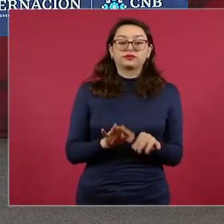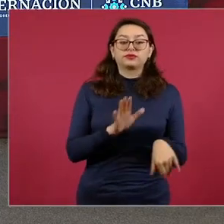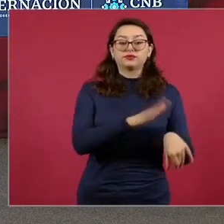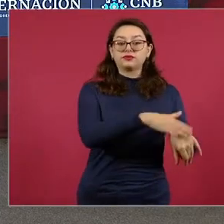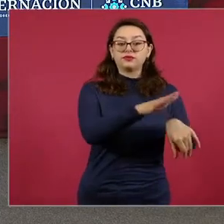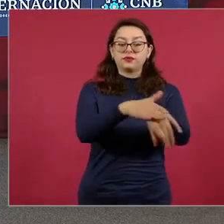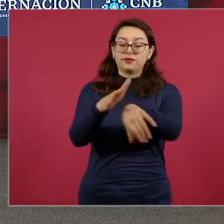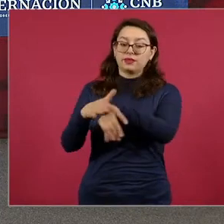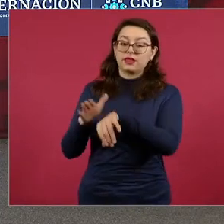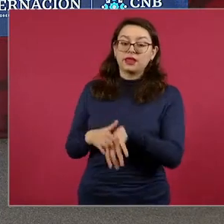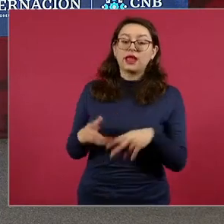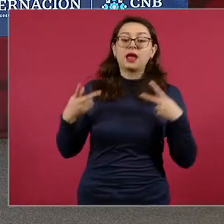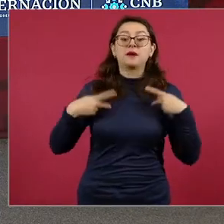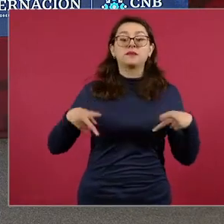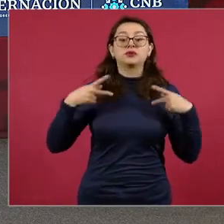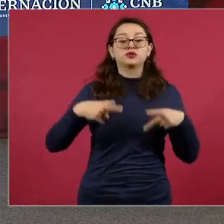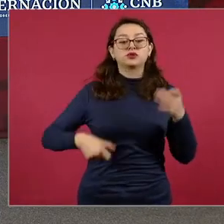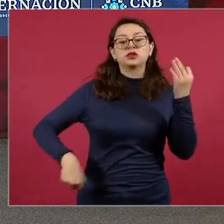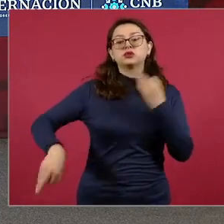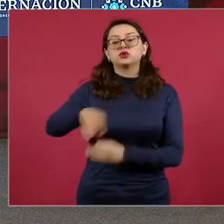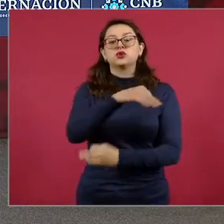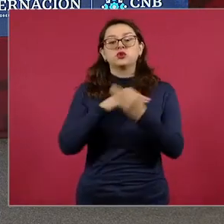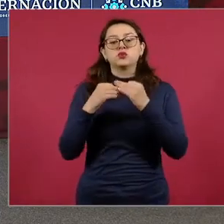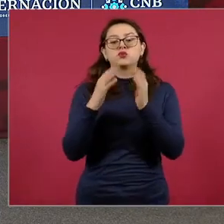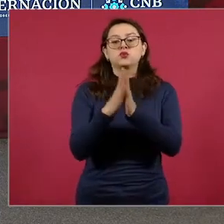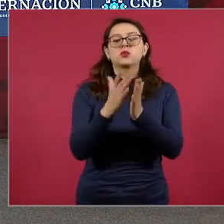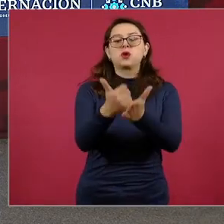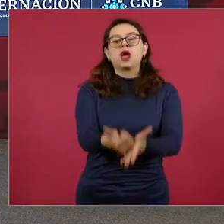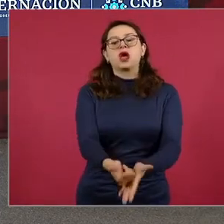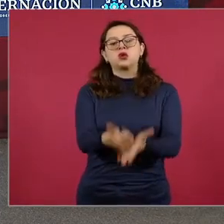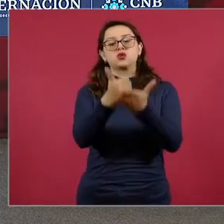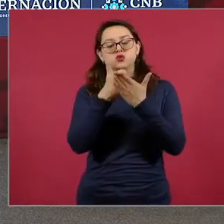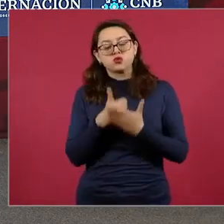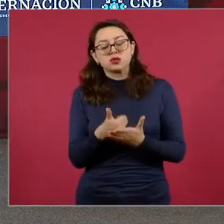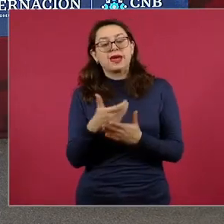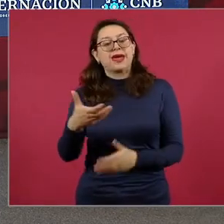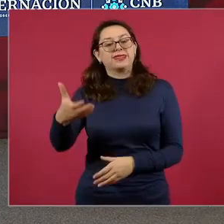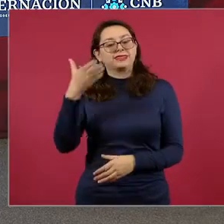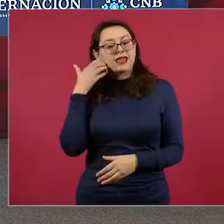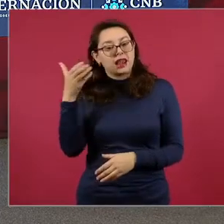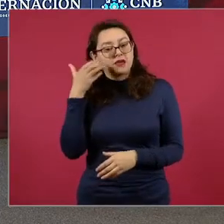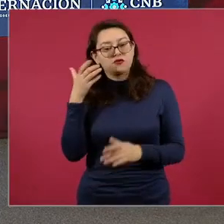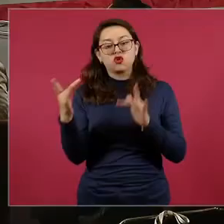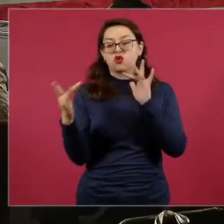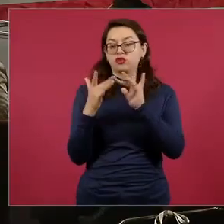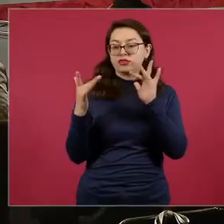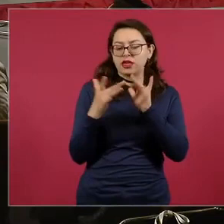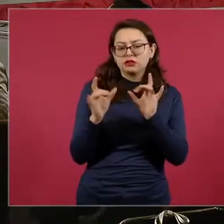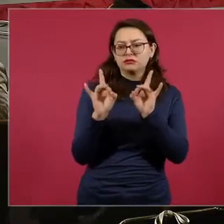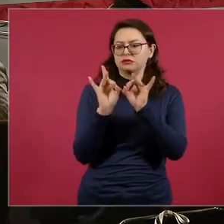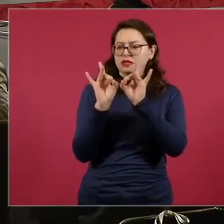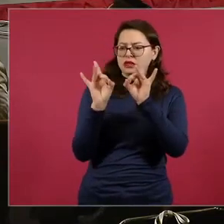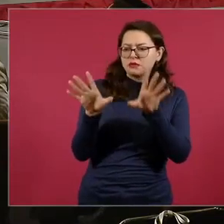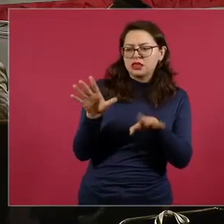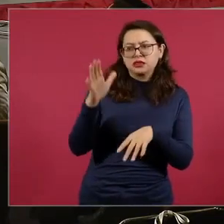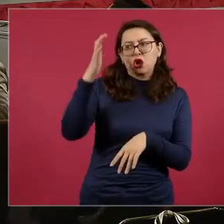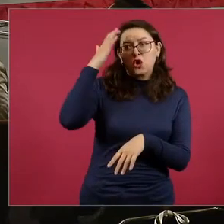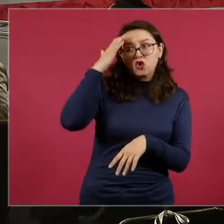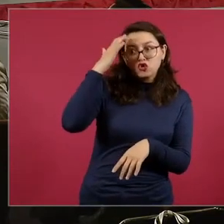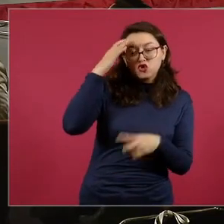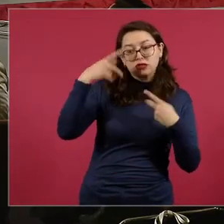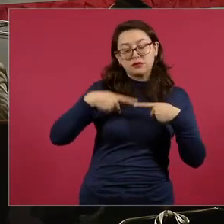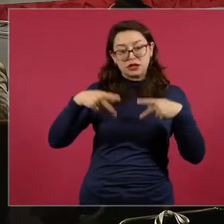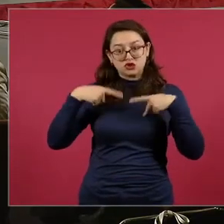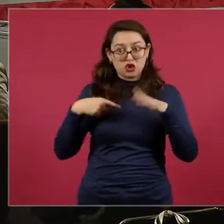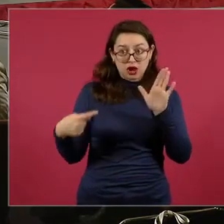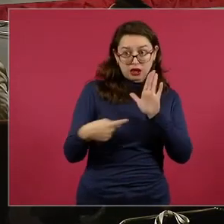a la ciudadanía para que a través de los teléfonos y de los medios de contacto nos puedan ayudar a